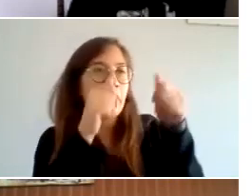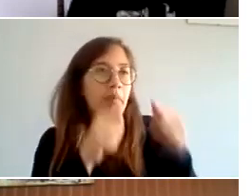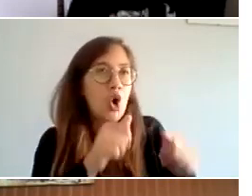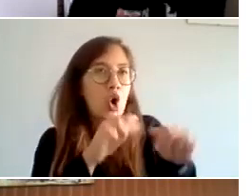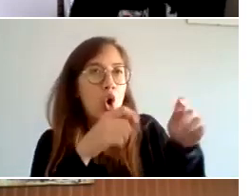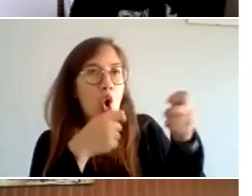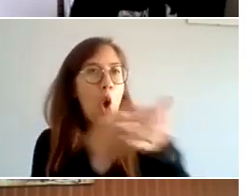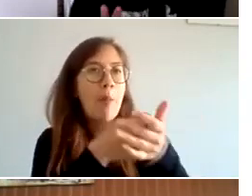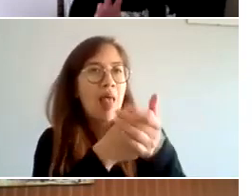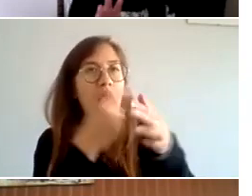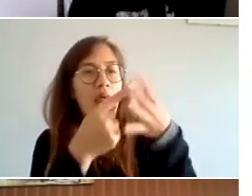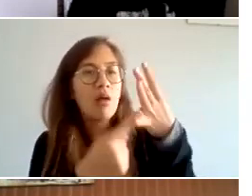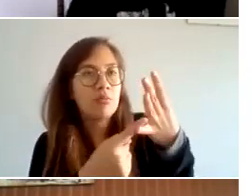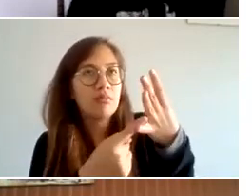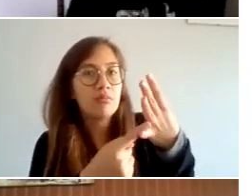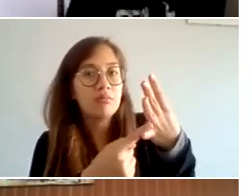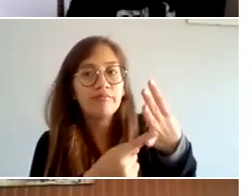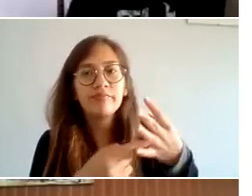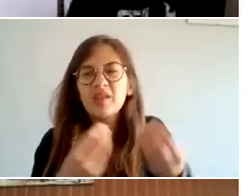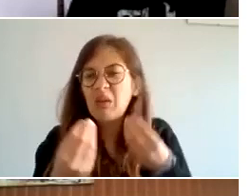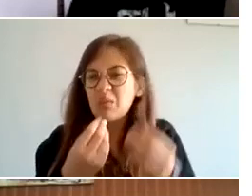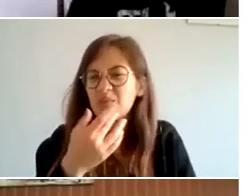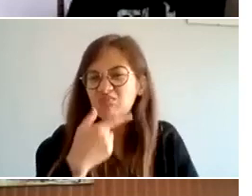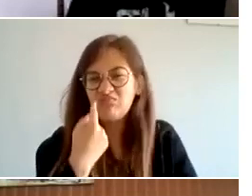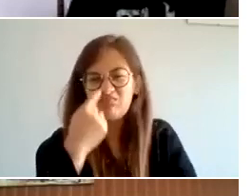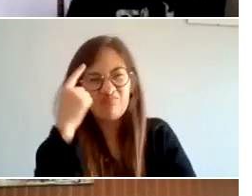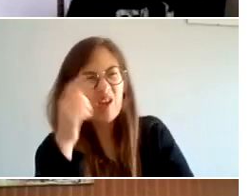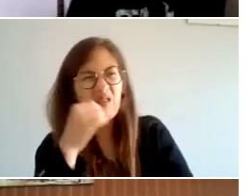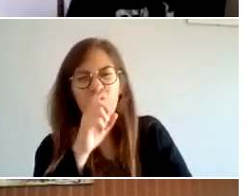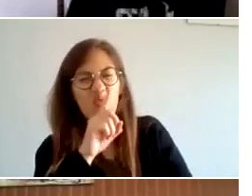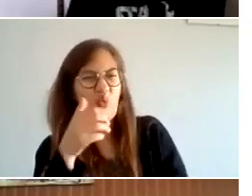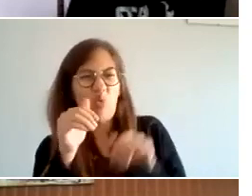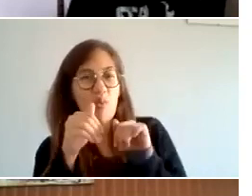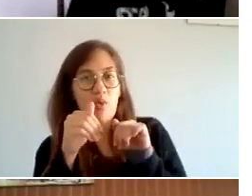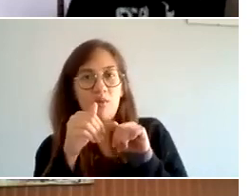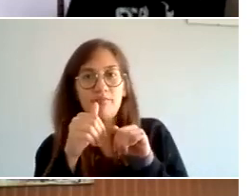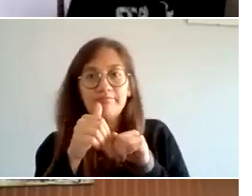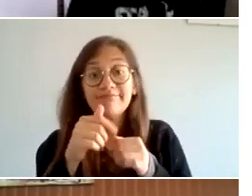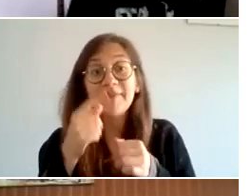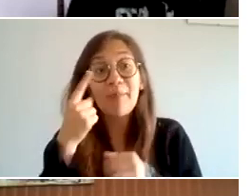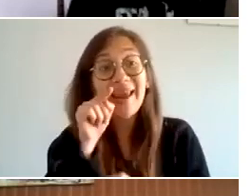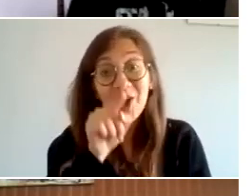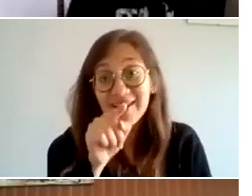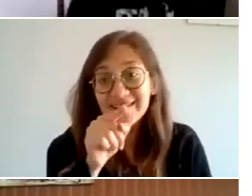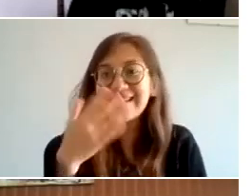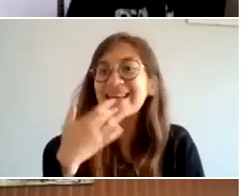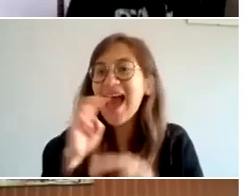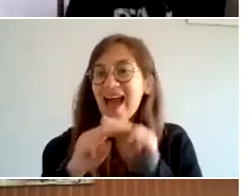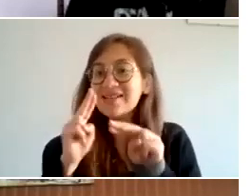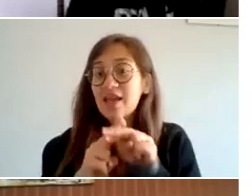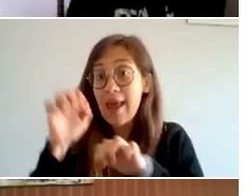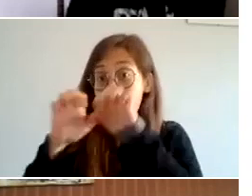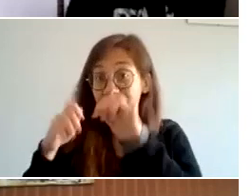dice, esto lo saqué ayer, salían 81 millones de árboles que han plantado, ya,